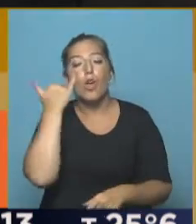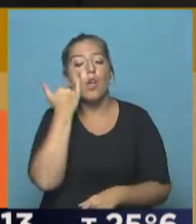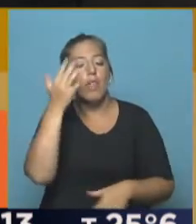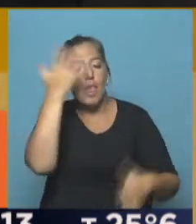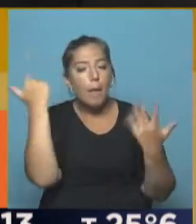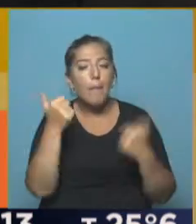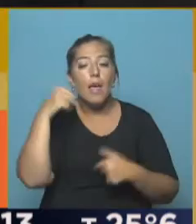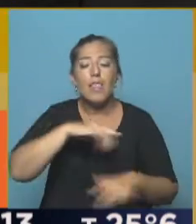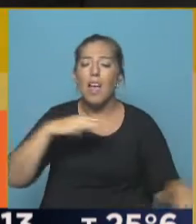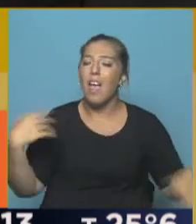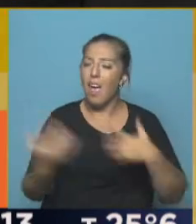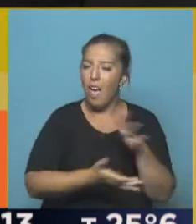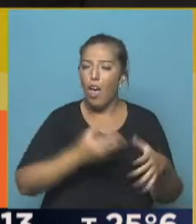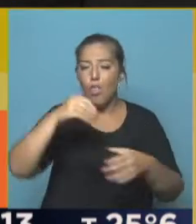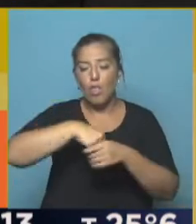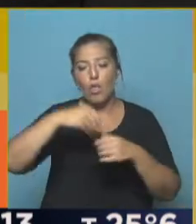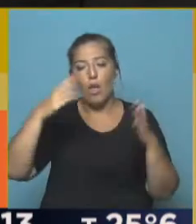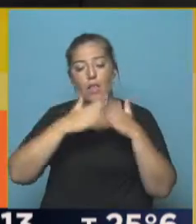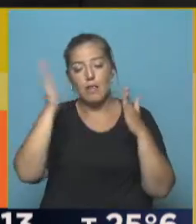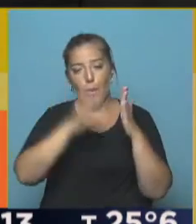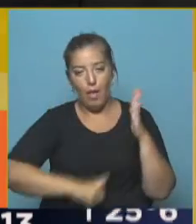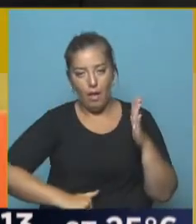impera dentro de la Casa Blanca,